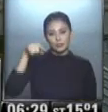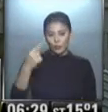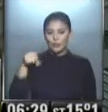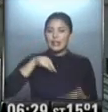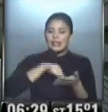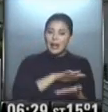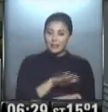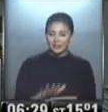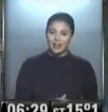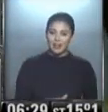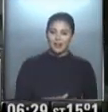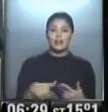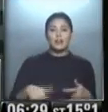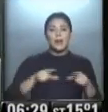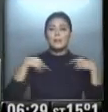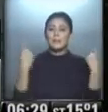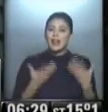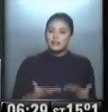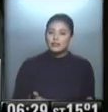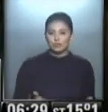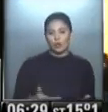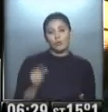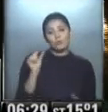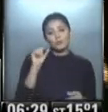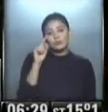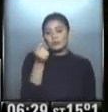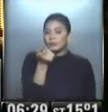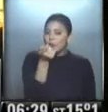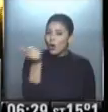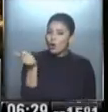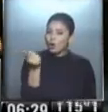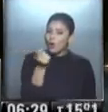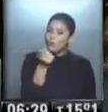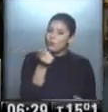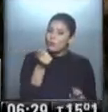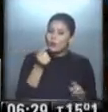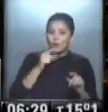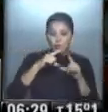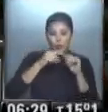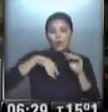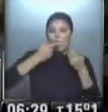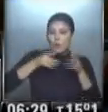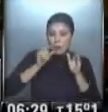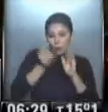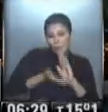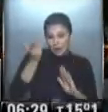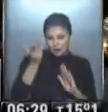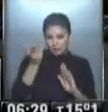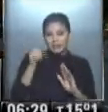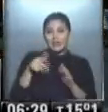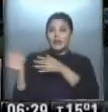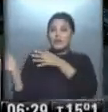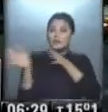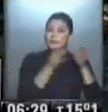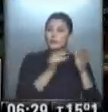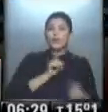ciudad de Buenos Aires. La presión atmosférica un poquitito, pero ligeramente superior a su valor normal. Y el viento